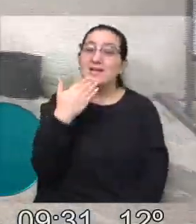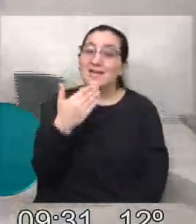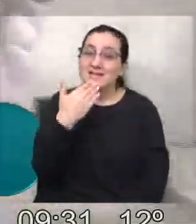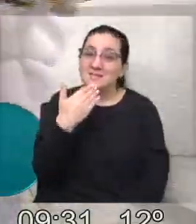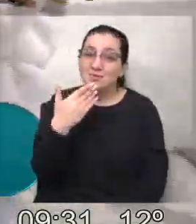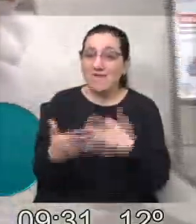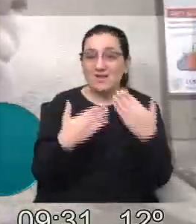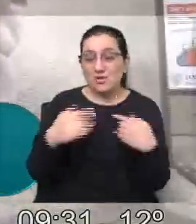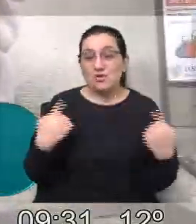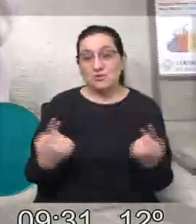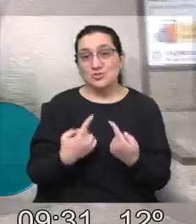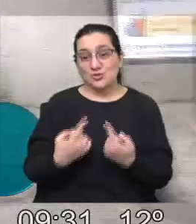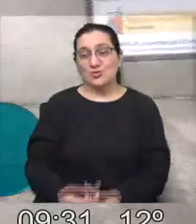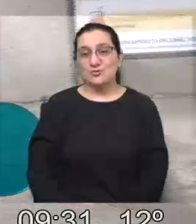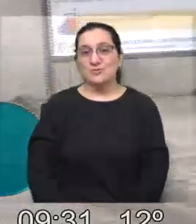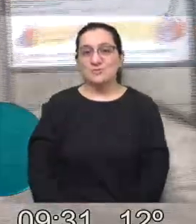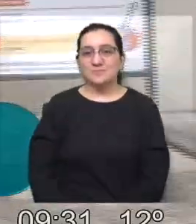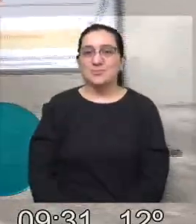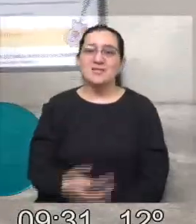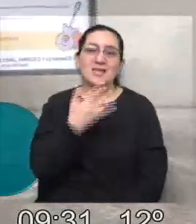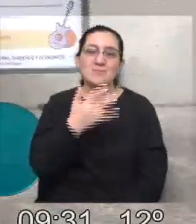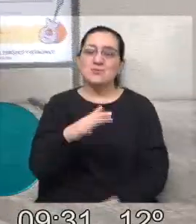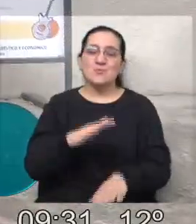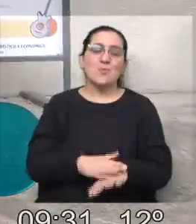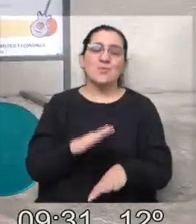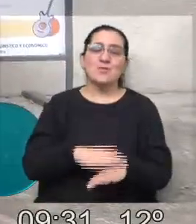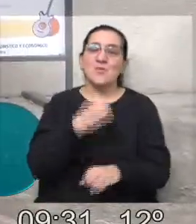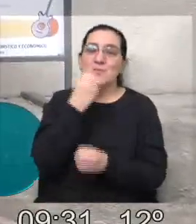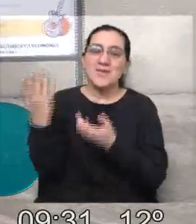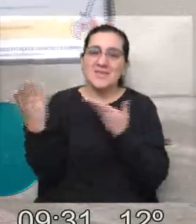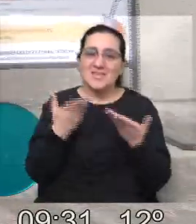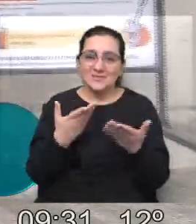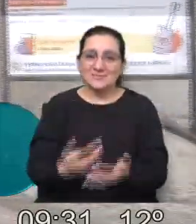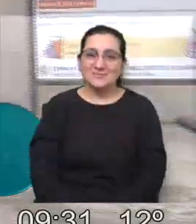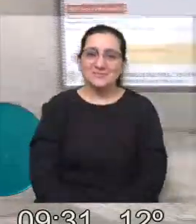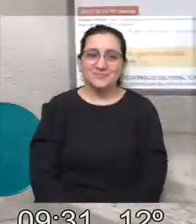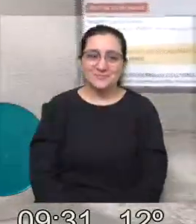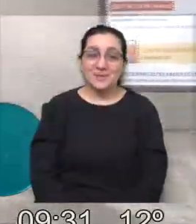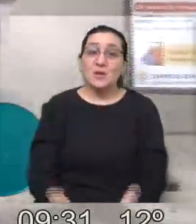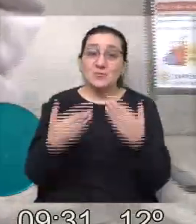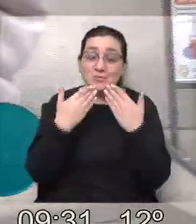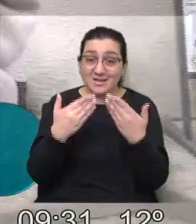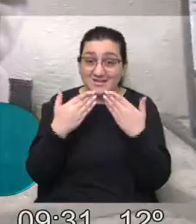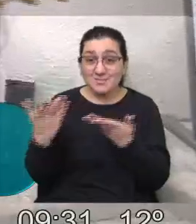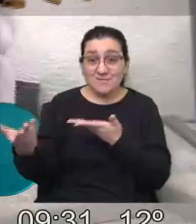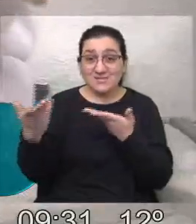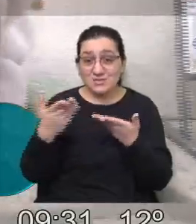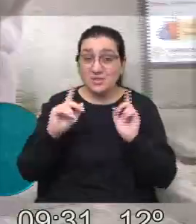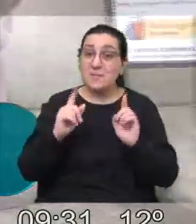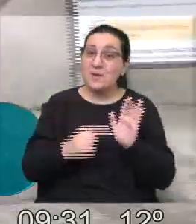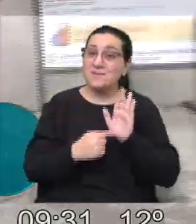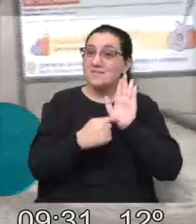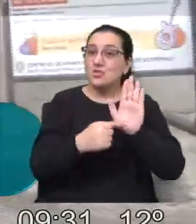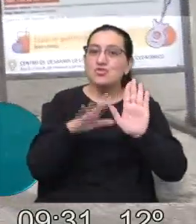por charlar con nosotros, por brindarte a este hermoso momento. Bienvenido, ¿cómo te va? Bueno, muchas gracias por la invitación, por la presentación. Todo